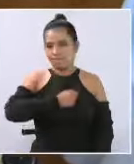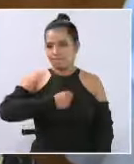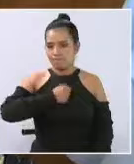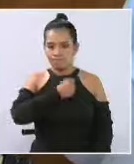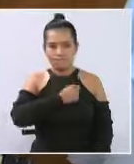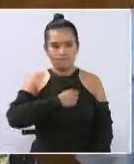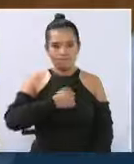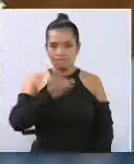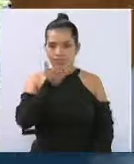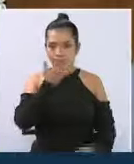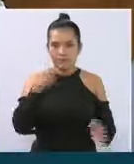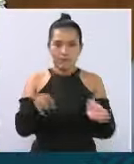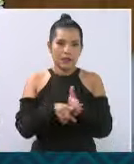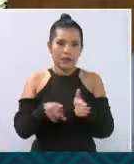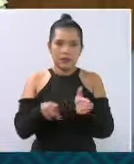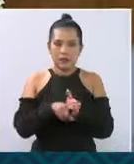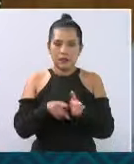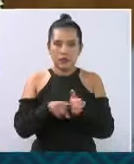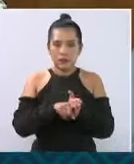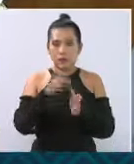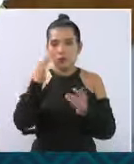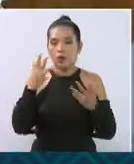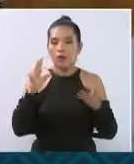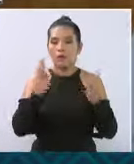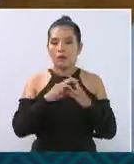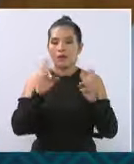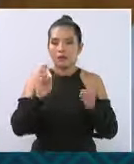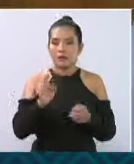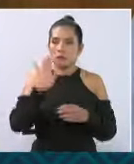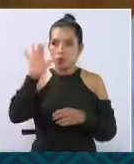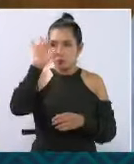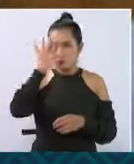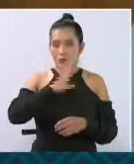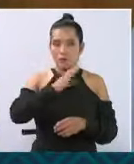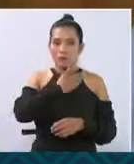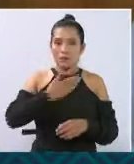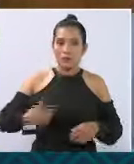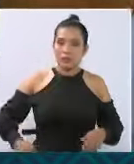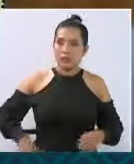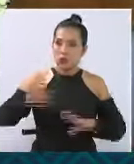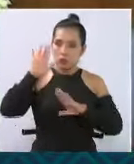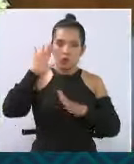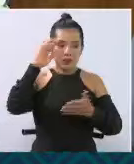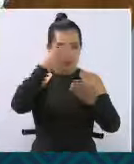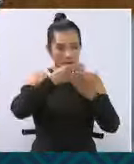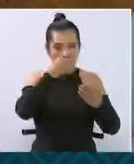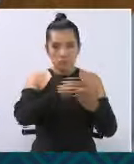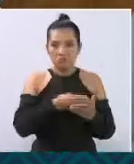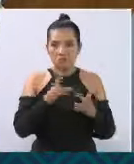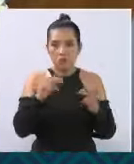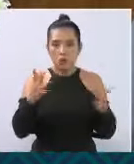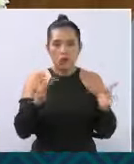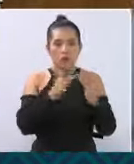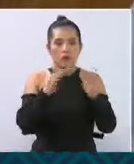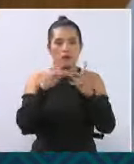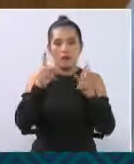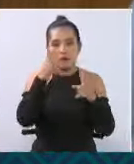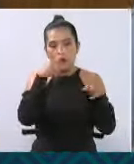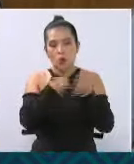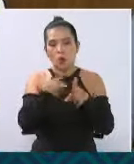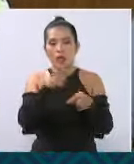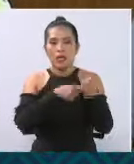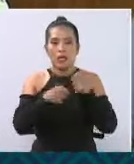Lamento muchísimo estas declaraciones porque no, yo, el presidente, no están vinculados en ningún tipo de negocios vinculados al litio. Ha